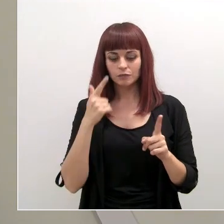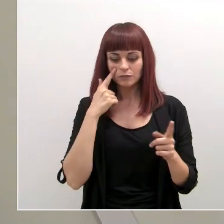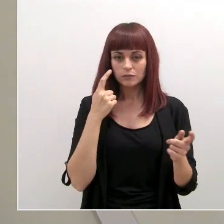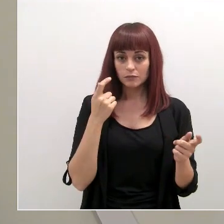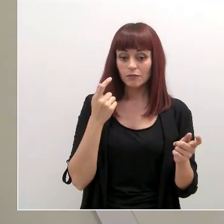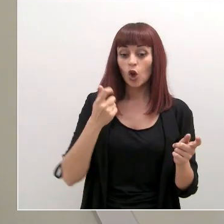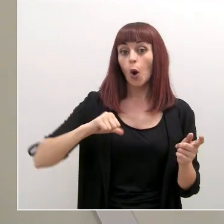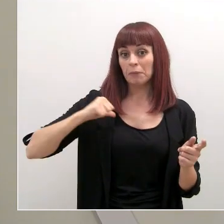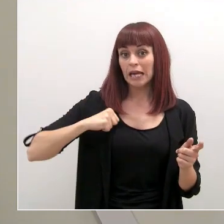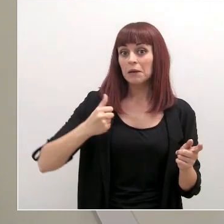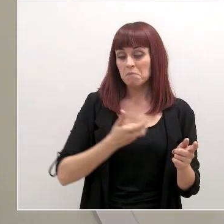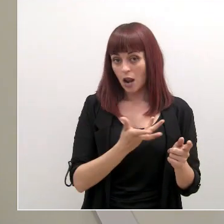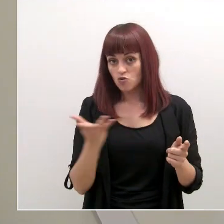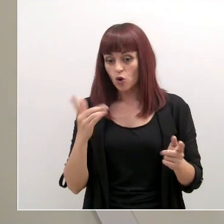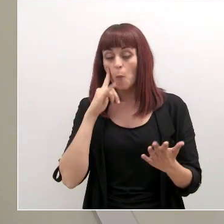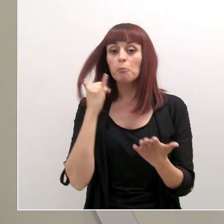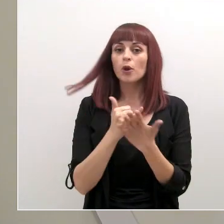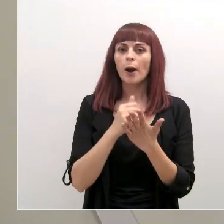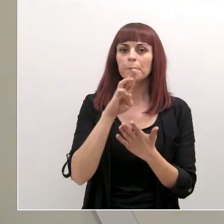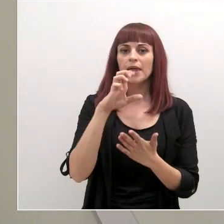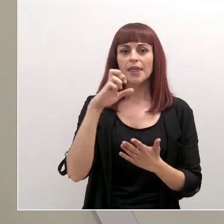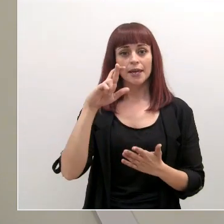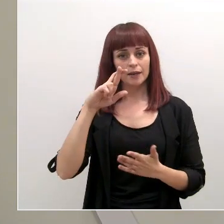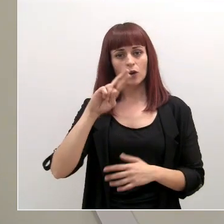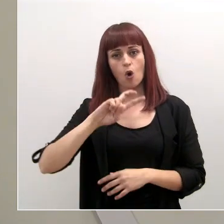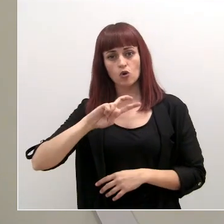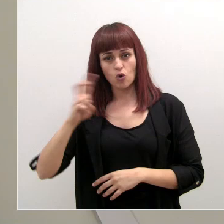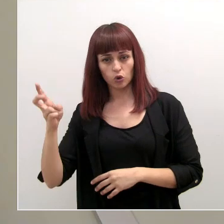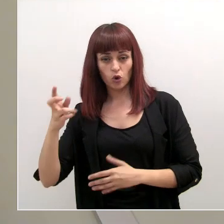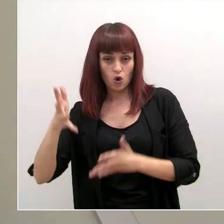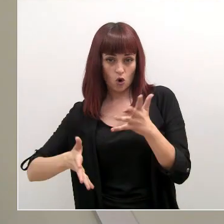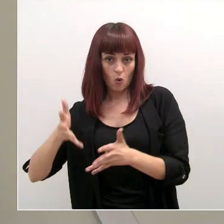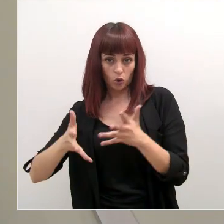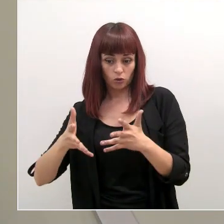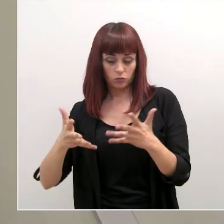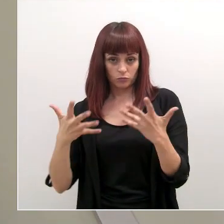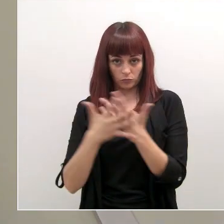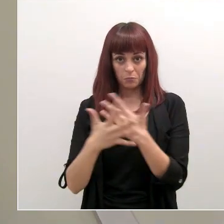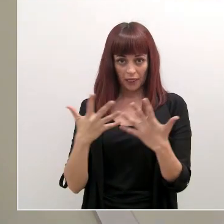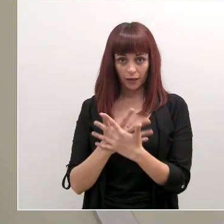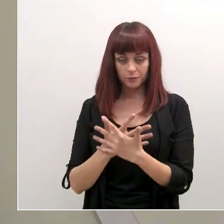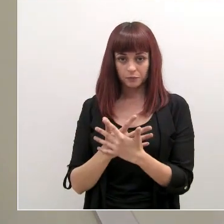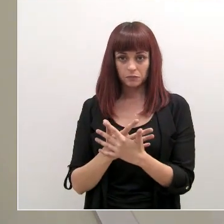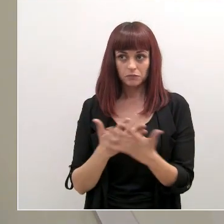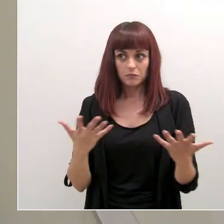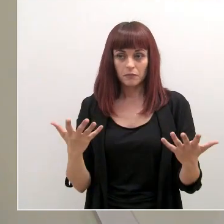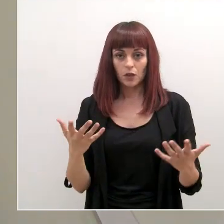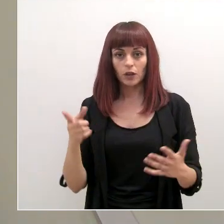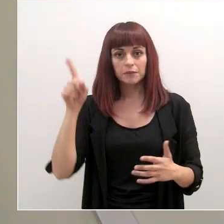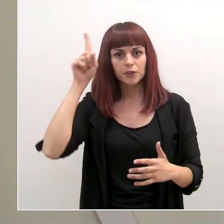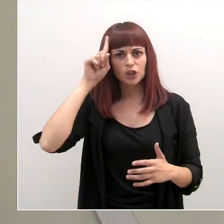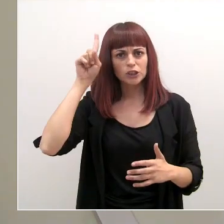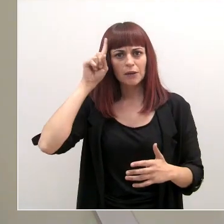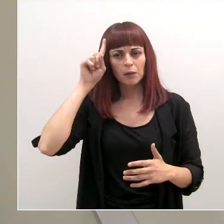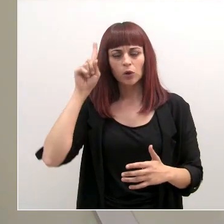hospitales que la combinan, la prueba de PCR con otro robot. Entonces, no identificamos claramente